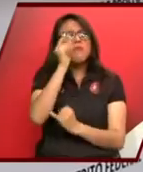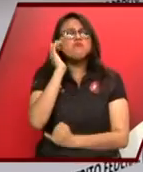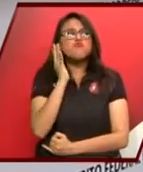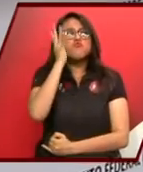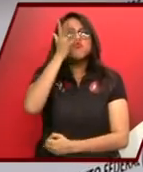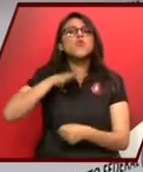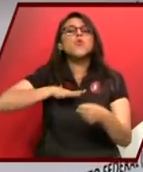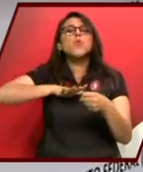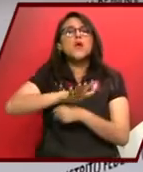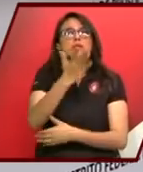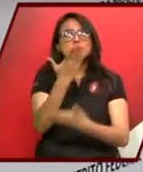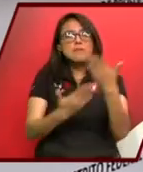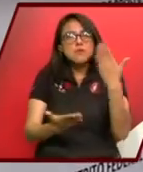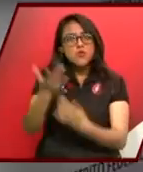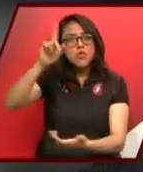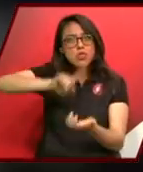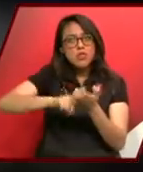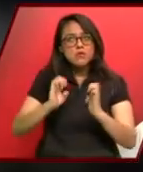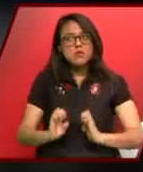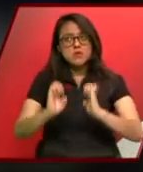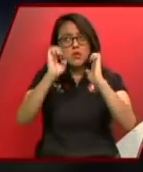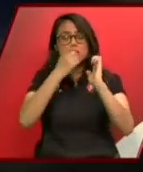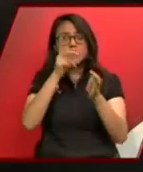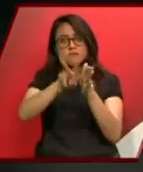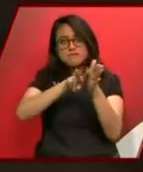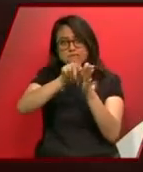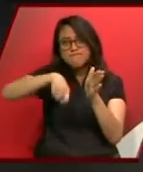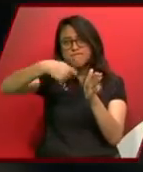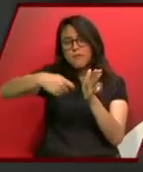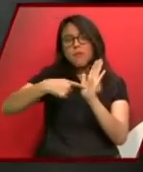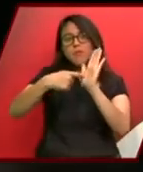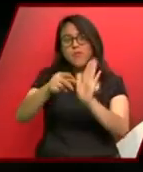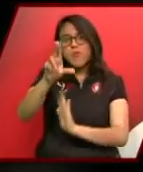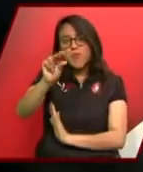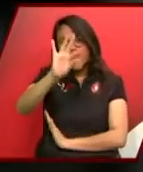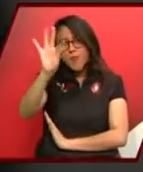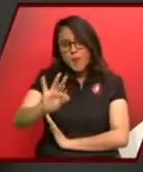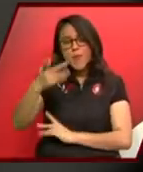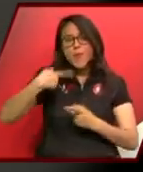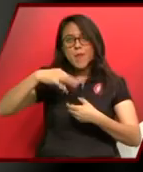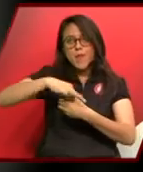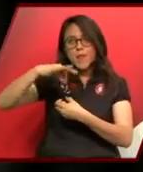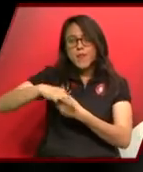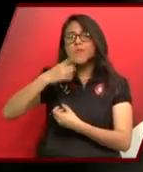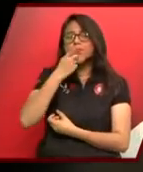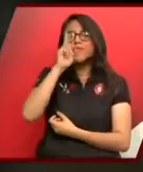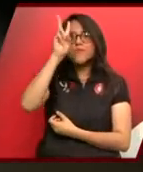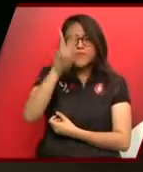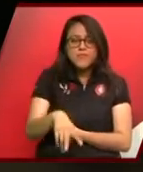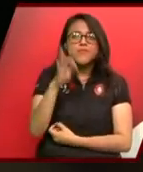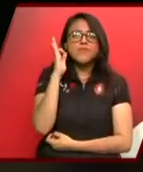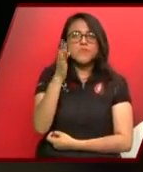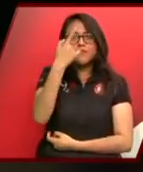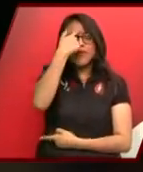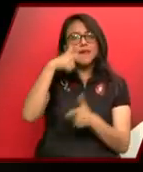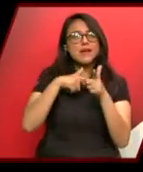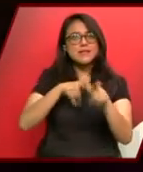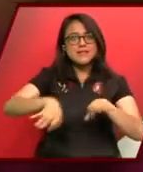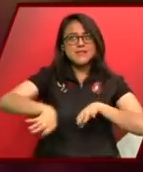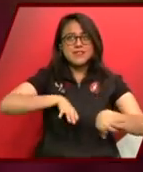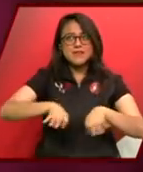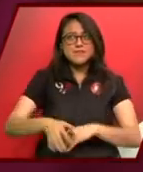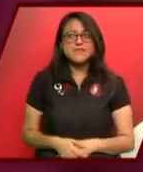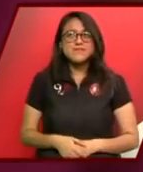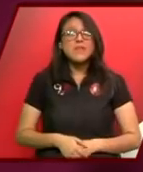de Edgar como servidor de la unidad. Según el video que se envió, 80% de los votantes le respaldaron para continuar sus labores.